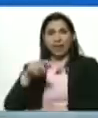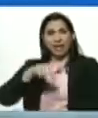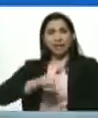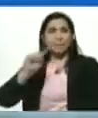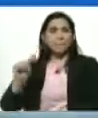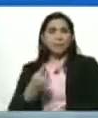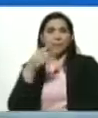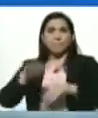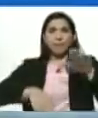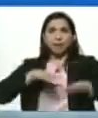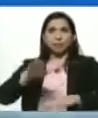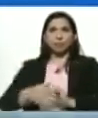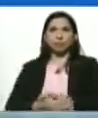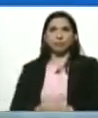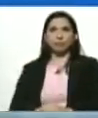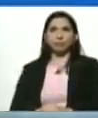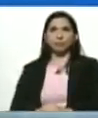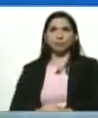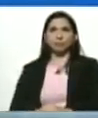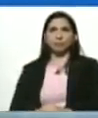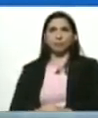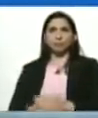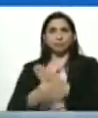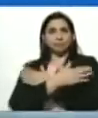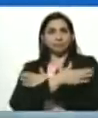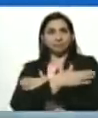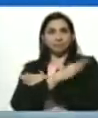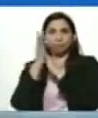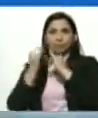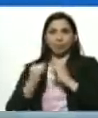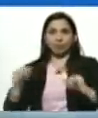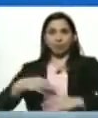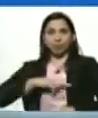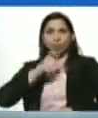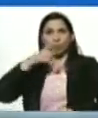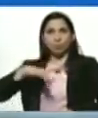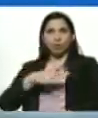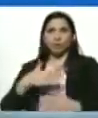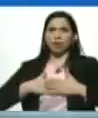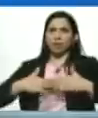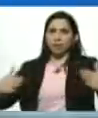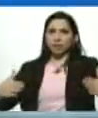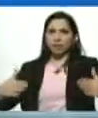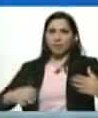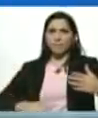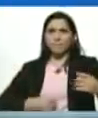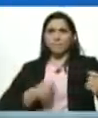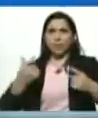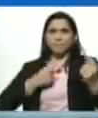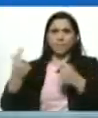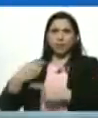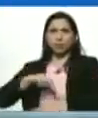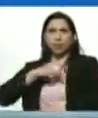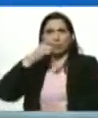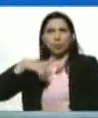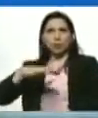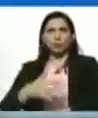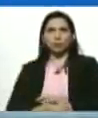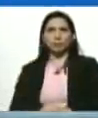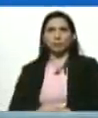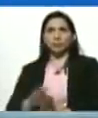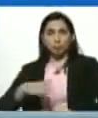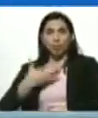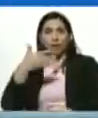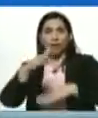primer paso sea de felicidad para nuestro pueblo de garantía del abastecimiento para nuestro pueblo y